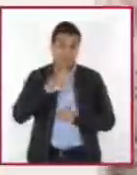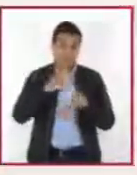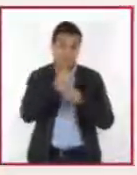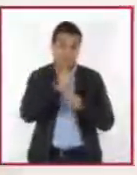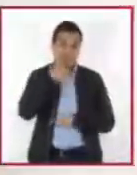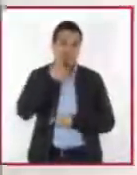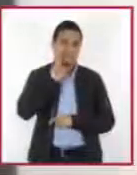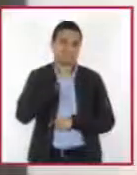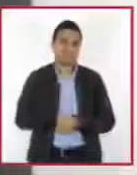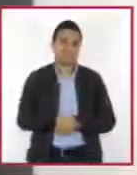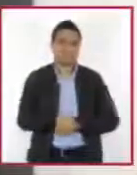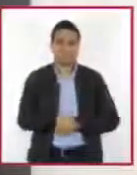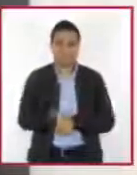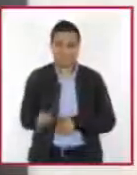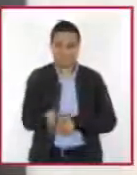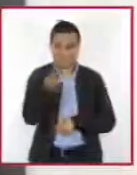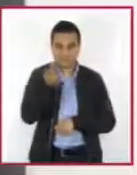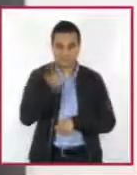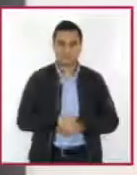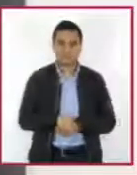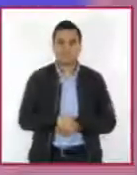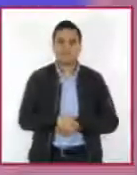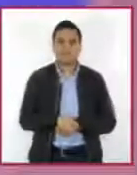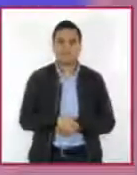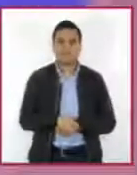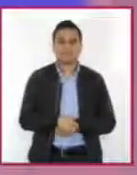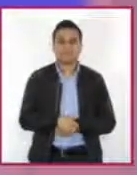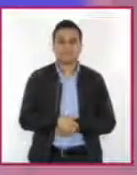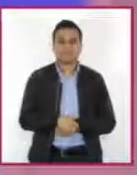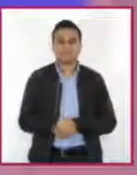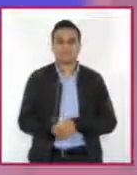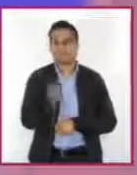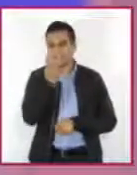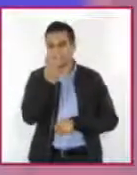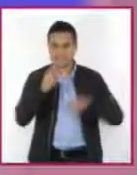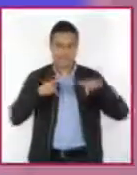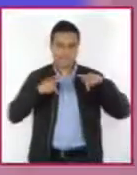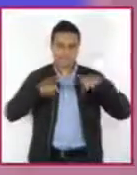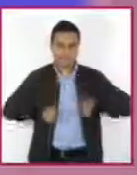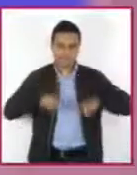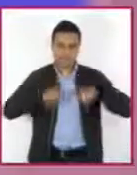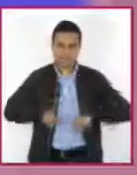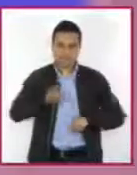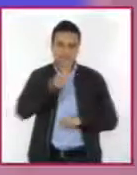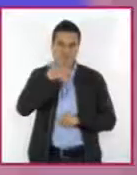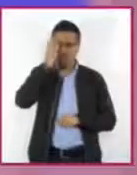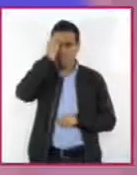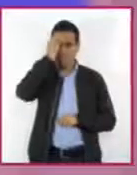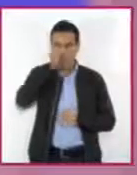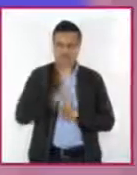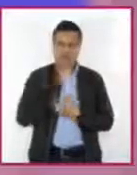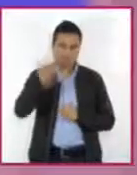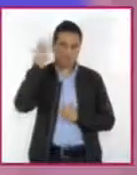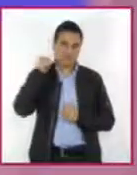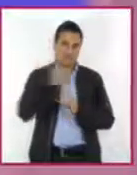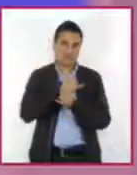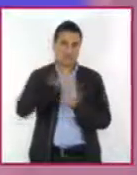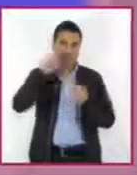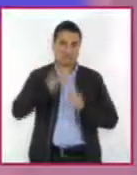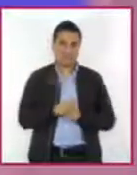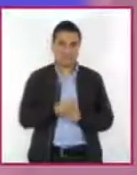Vamos con la pregunta que dice así. Son 3 personajes relevantes del movimiento de independencia de las